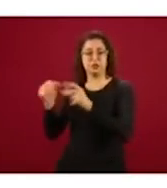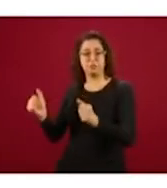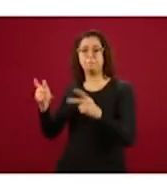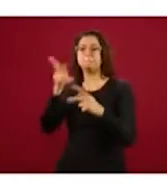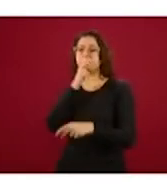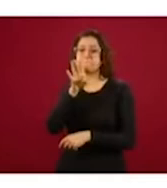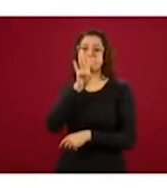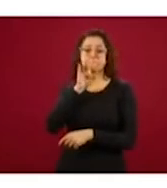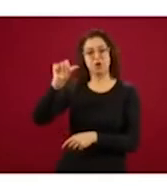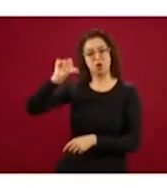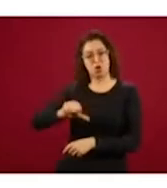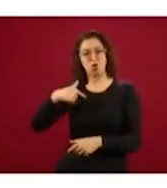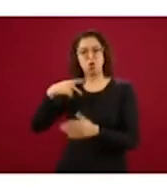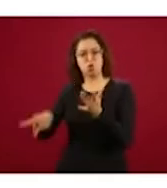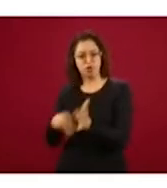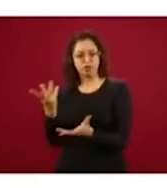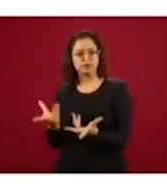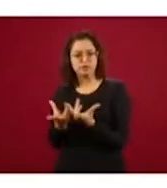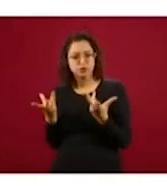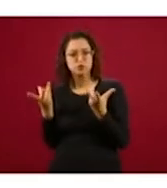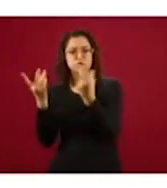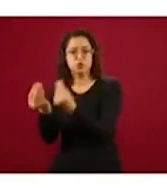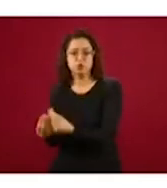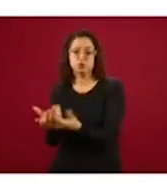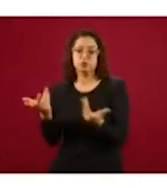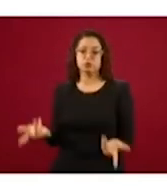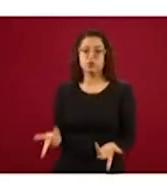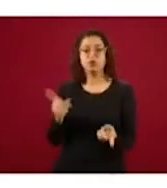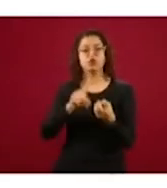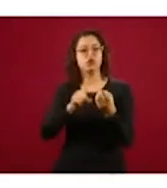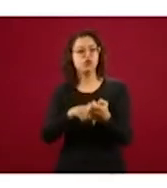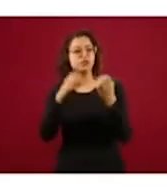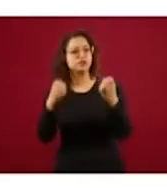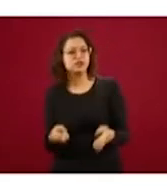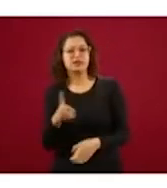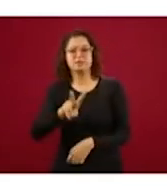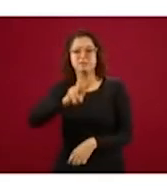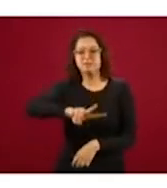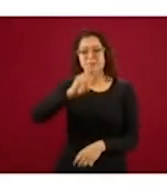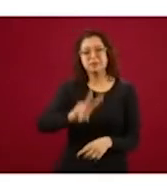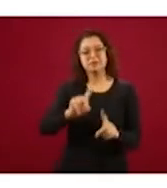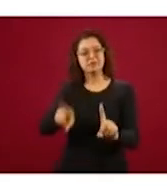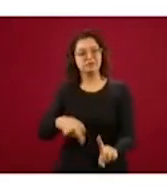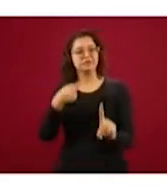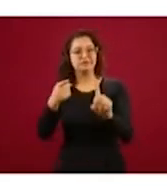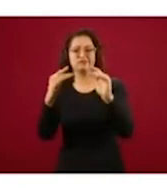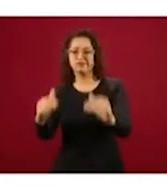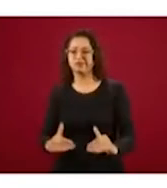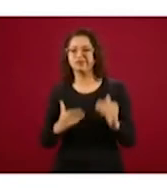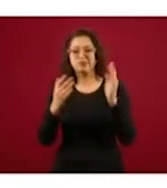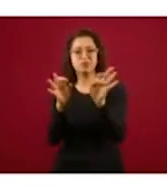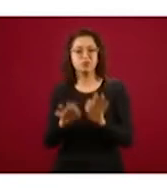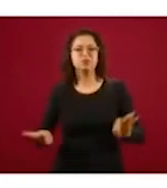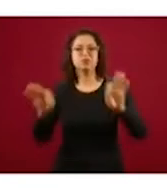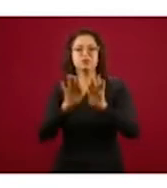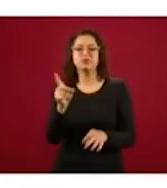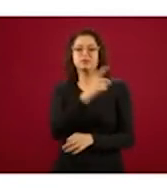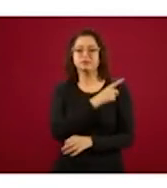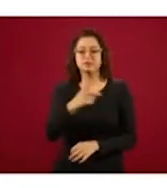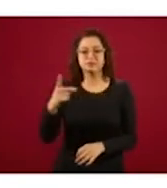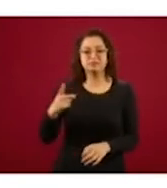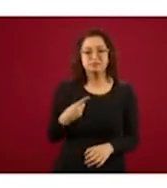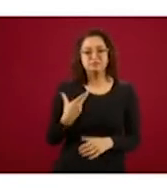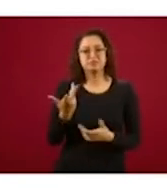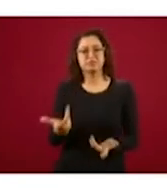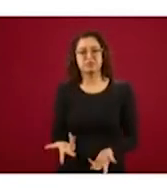como es lógico conocer la verdad y el paradero de estos jóvenes es un objetivo superior del estado mexicano nada